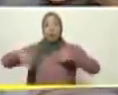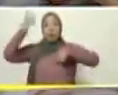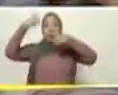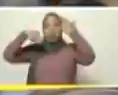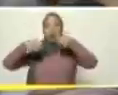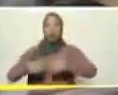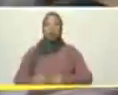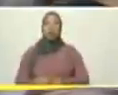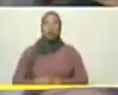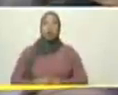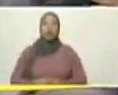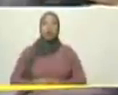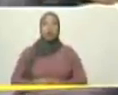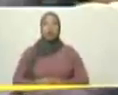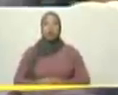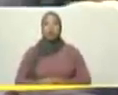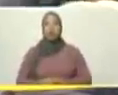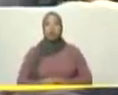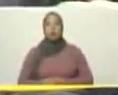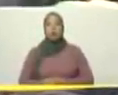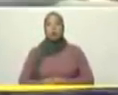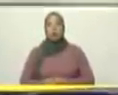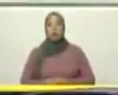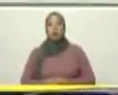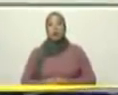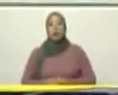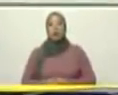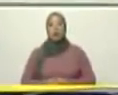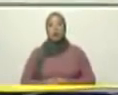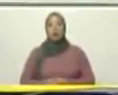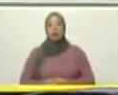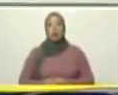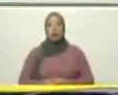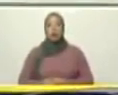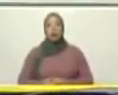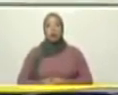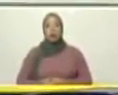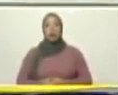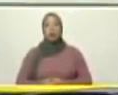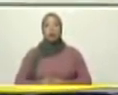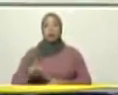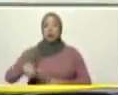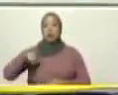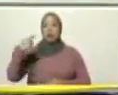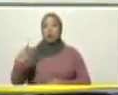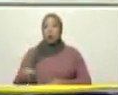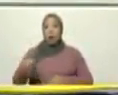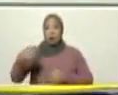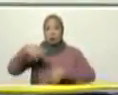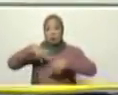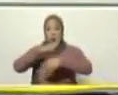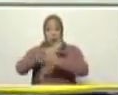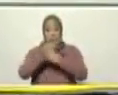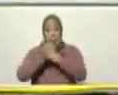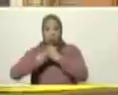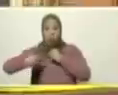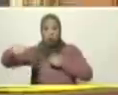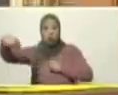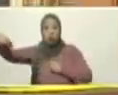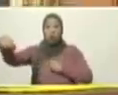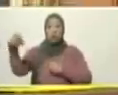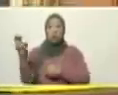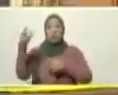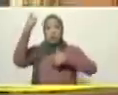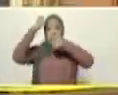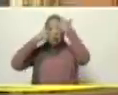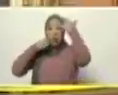Fue fe de cámara. Ya en la madrugada, luego del secuestro del comandante Chávez, había aparecido un